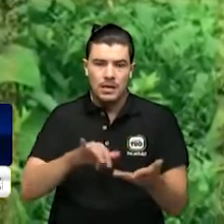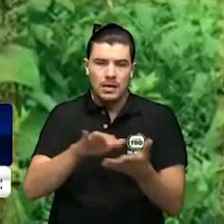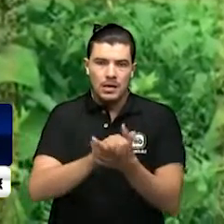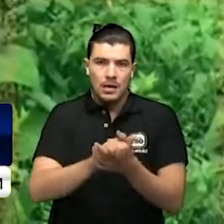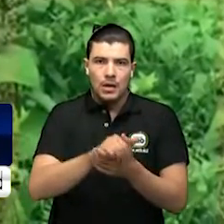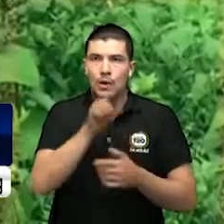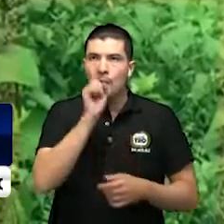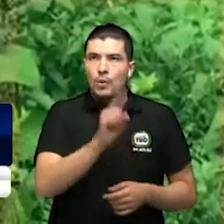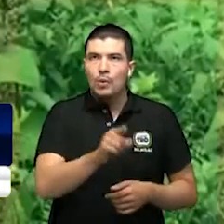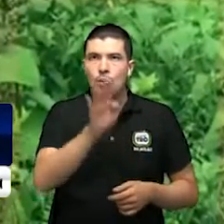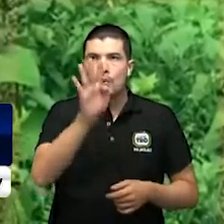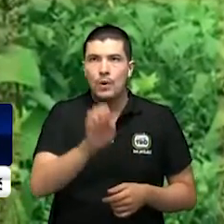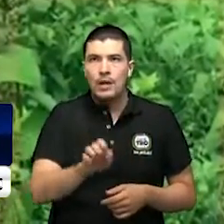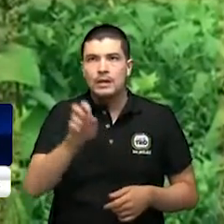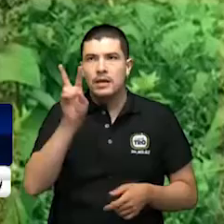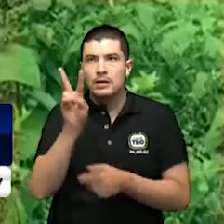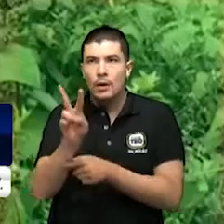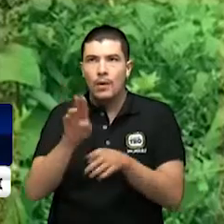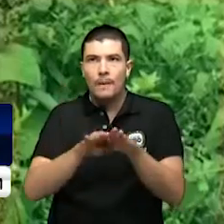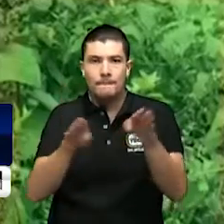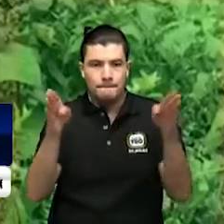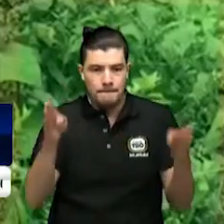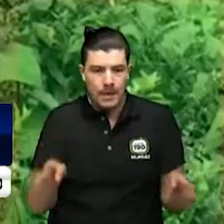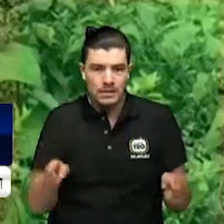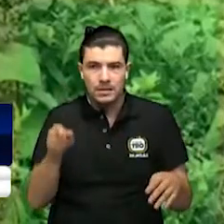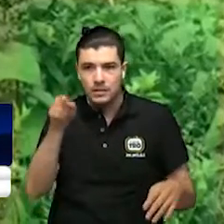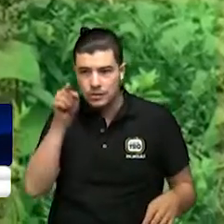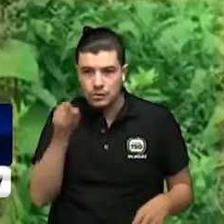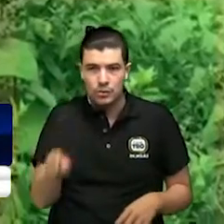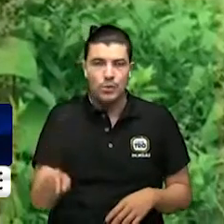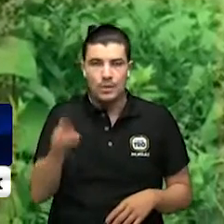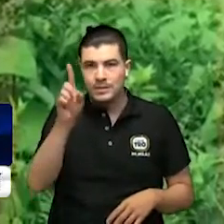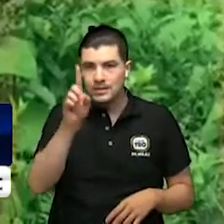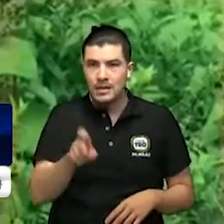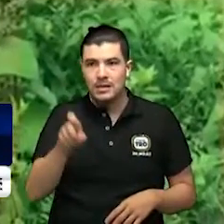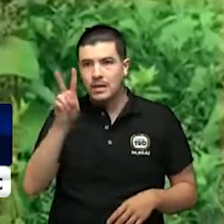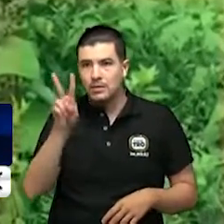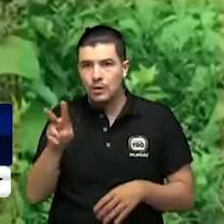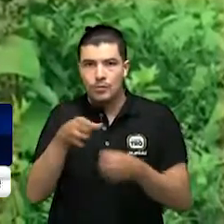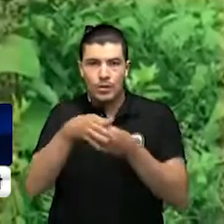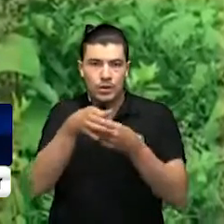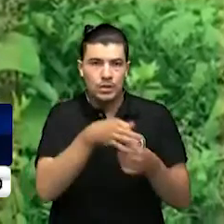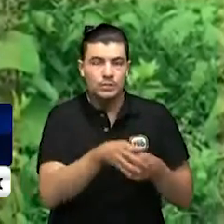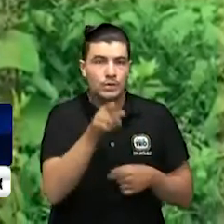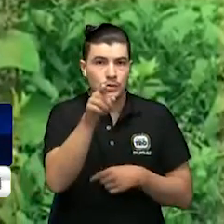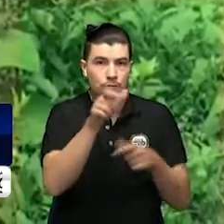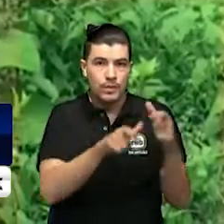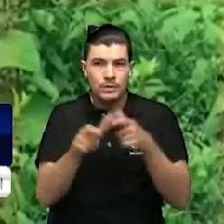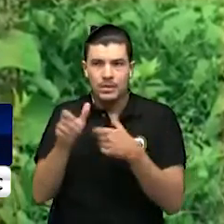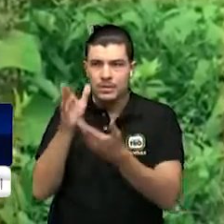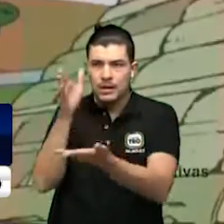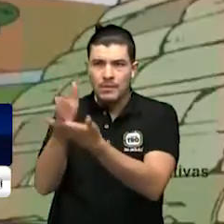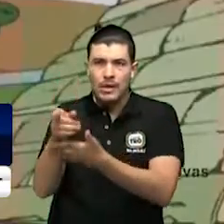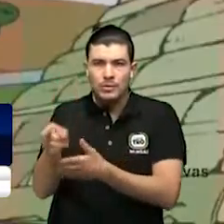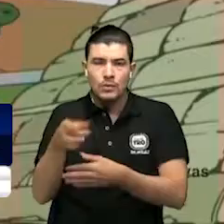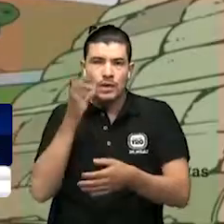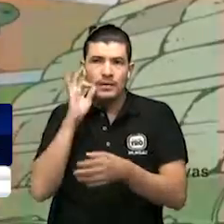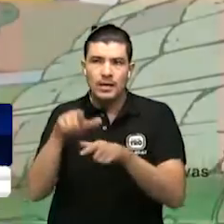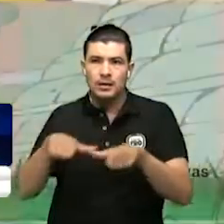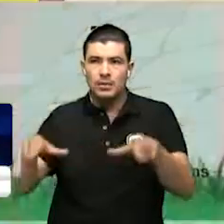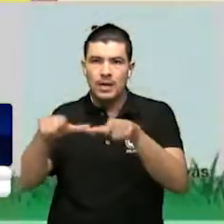192 mesas en 62 municipios donde podrán el cafetero de 75 municipios